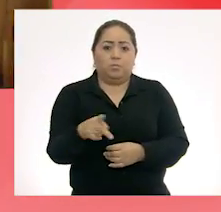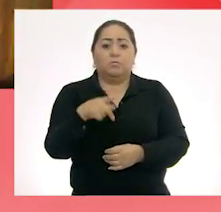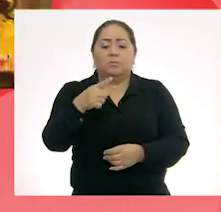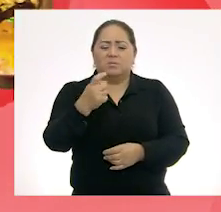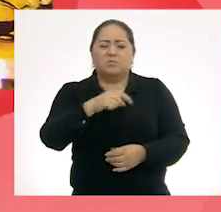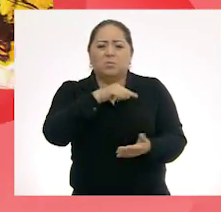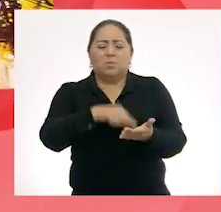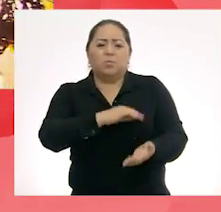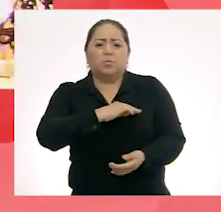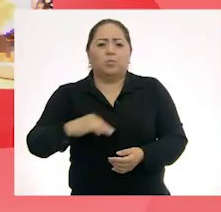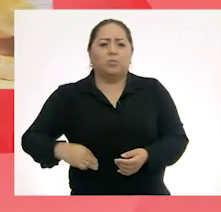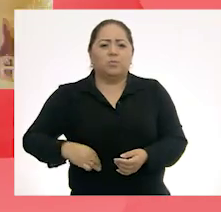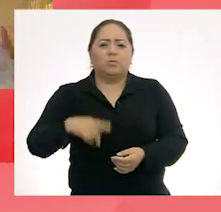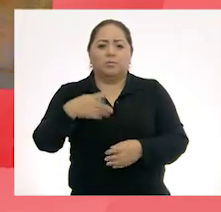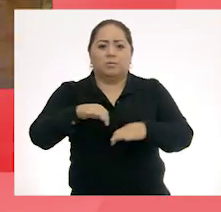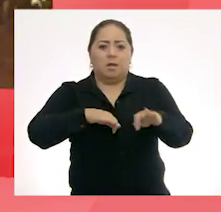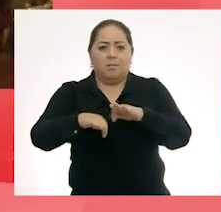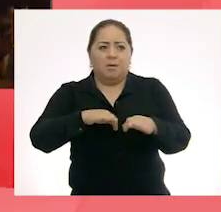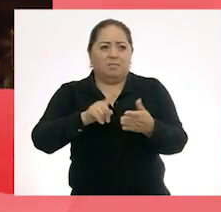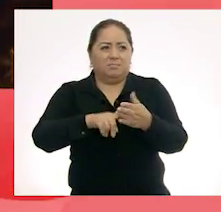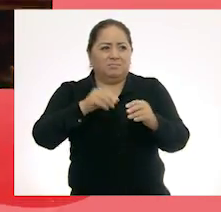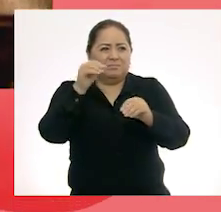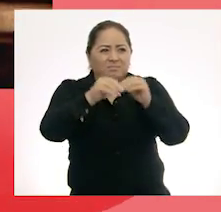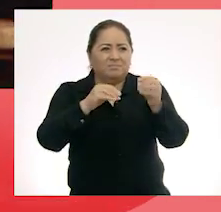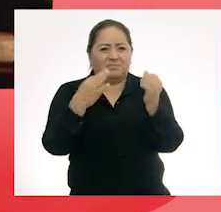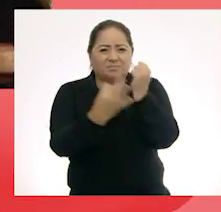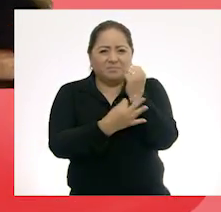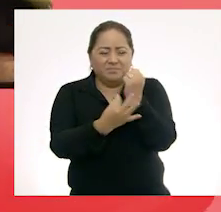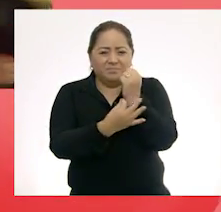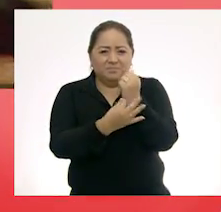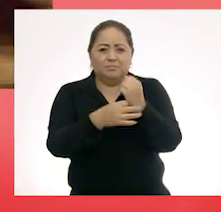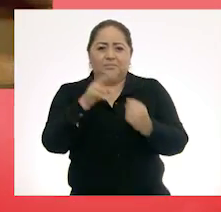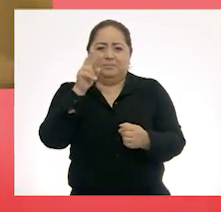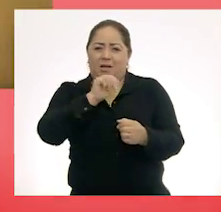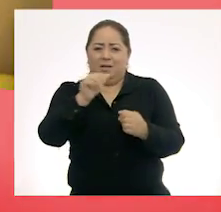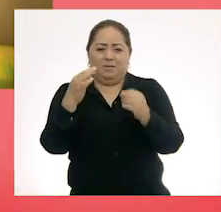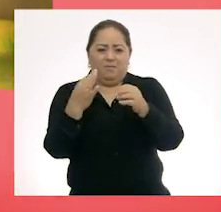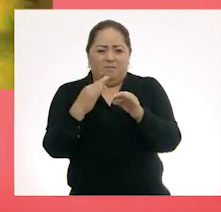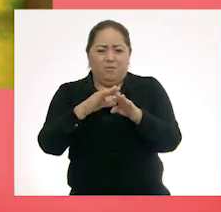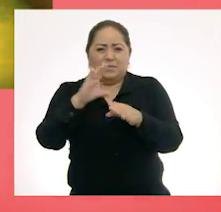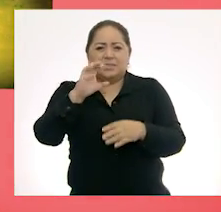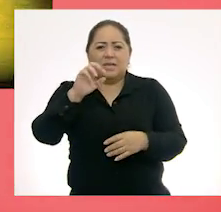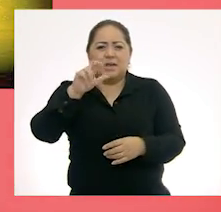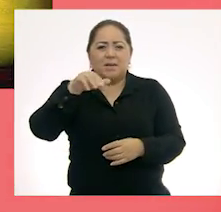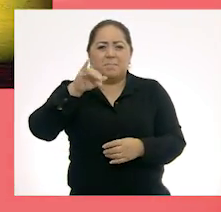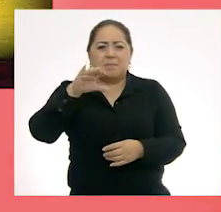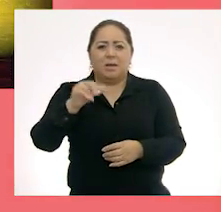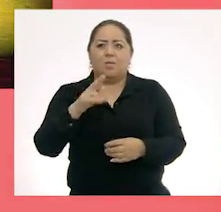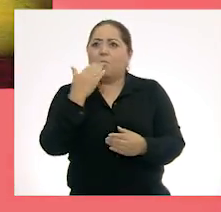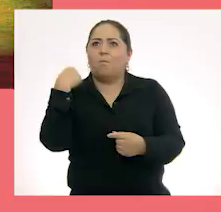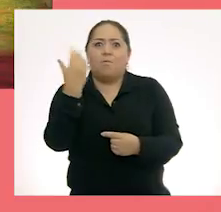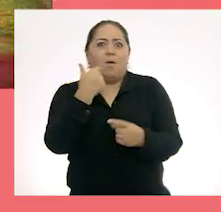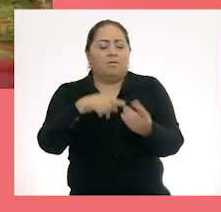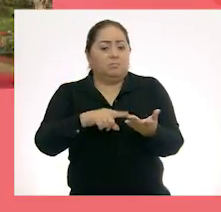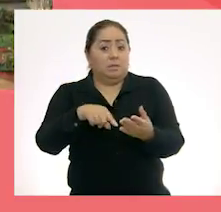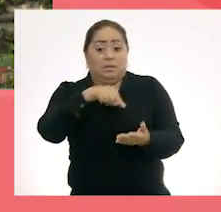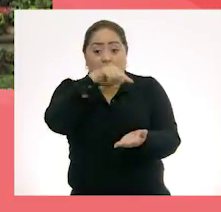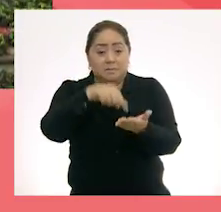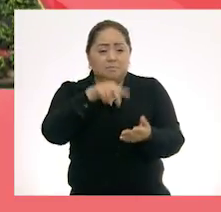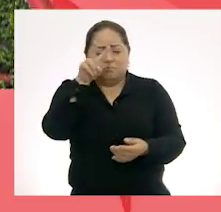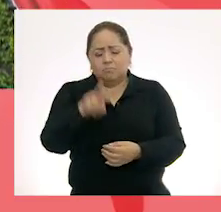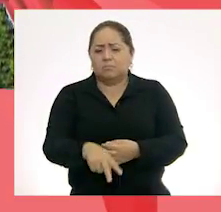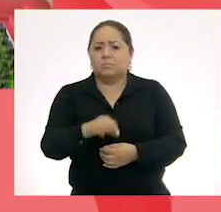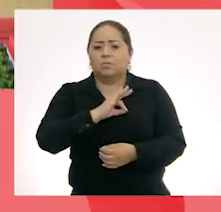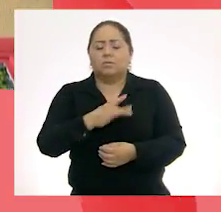un municipio donde los trabajos de alfarería, las piezas y utensilios de cerámica son inigualables. Aquí de verdad